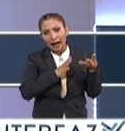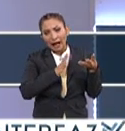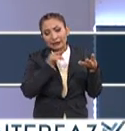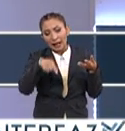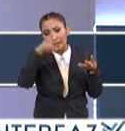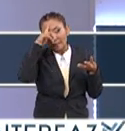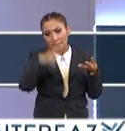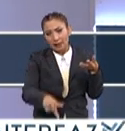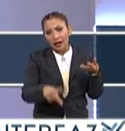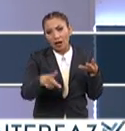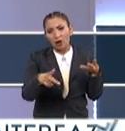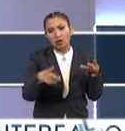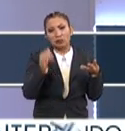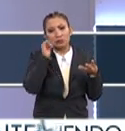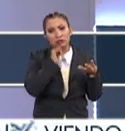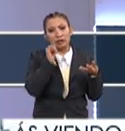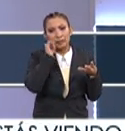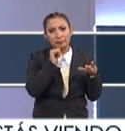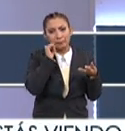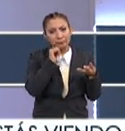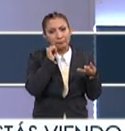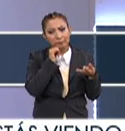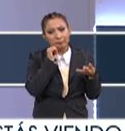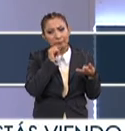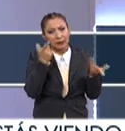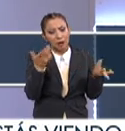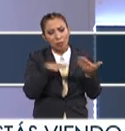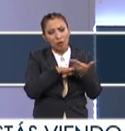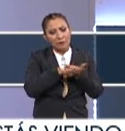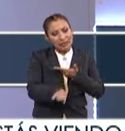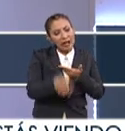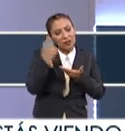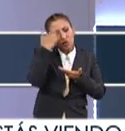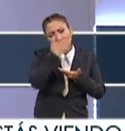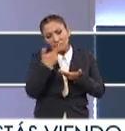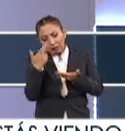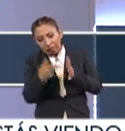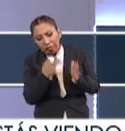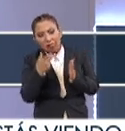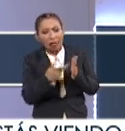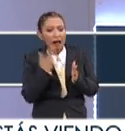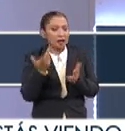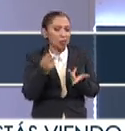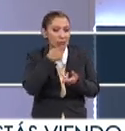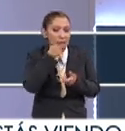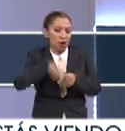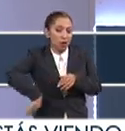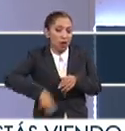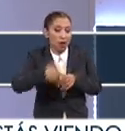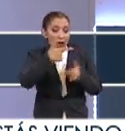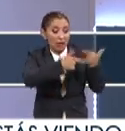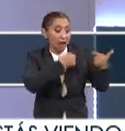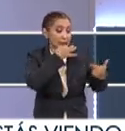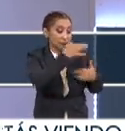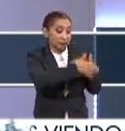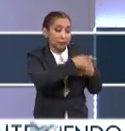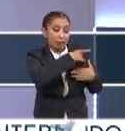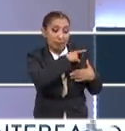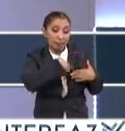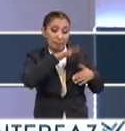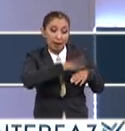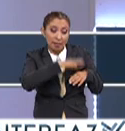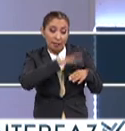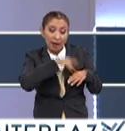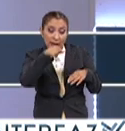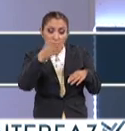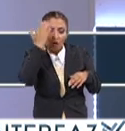que México debe estar siempre previniendo, revisando y, como usted decía, las generaciones se tienen que cada